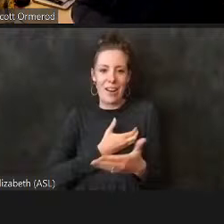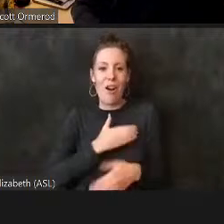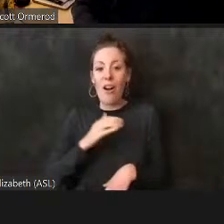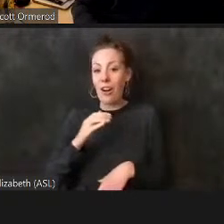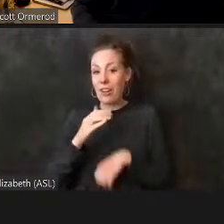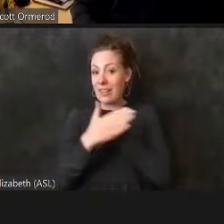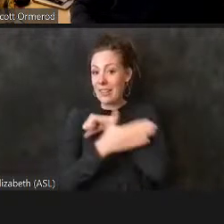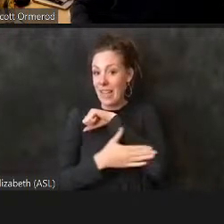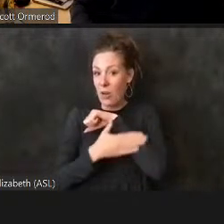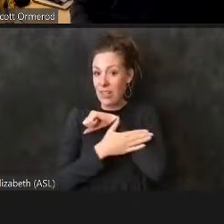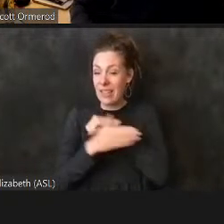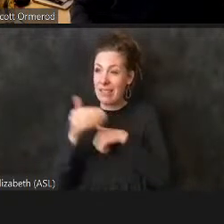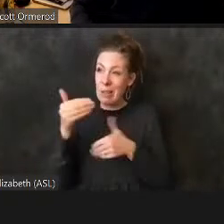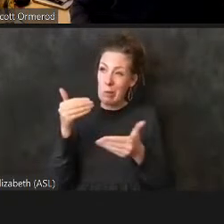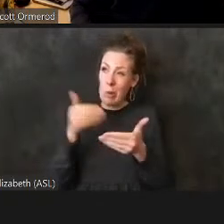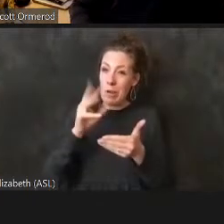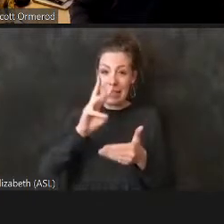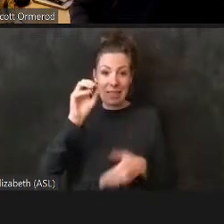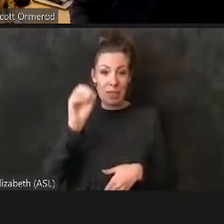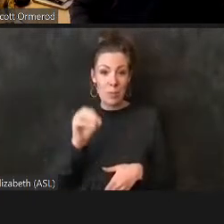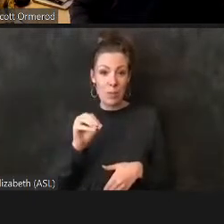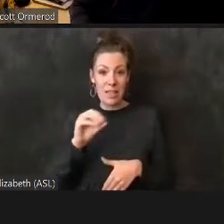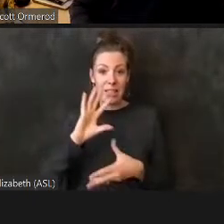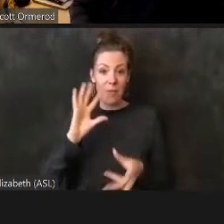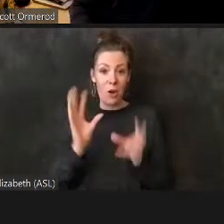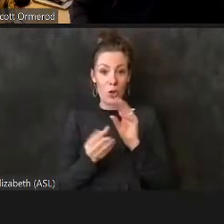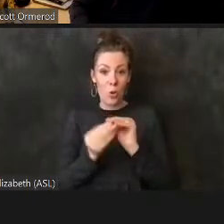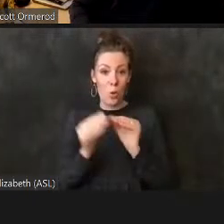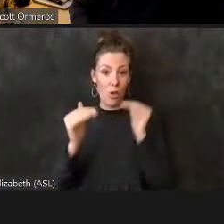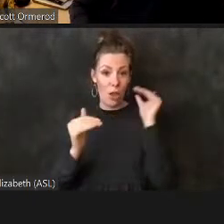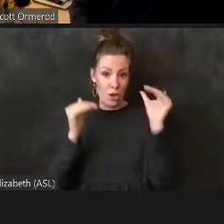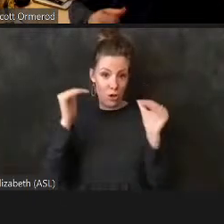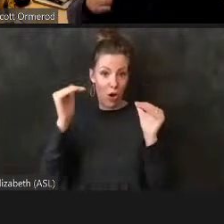viene siendo 6% de la población adulta.